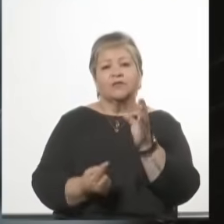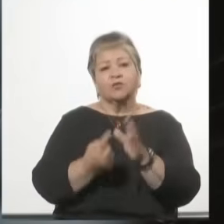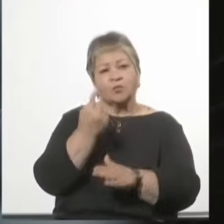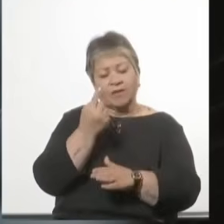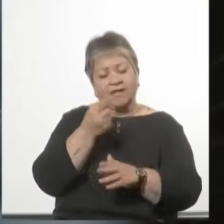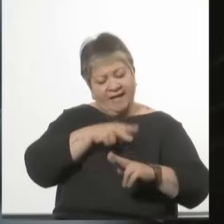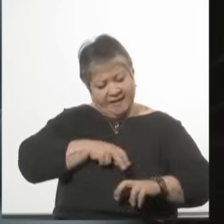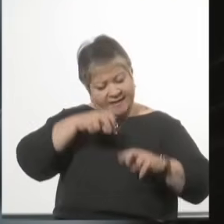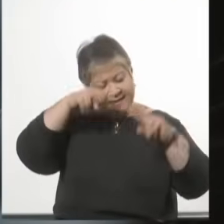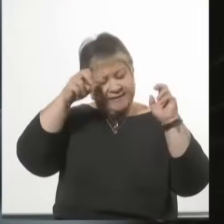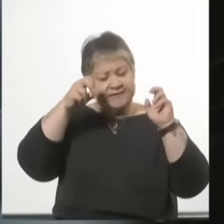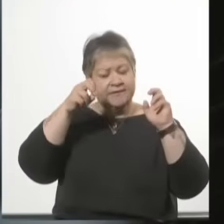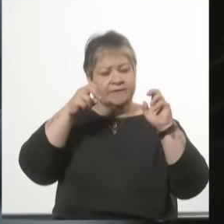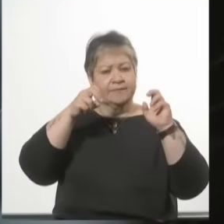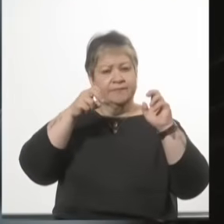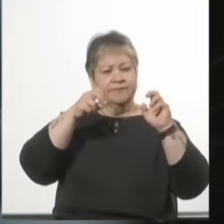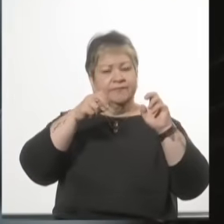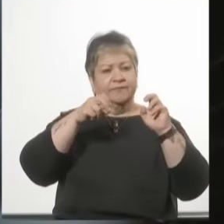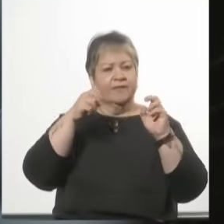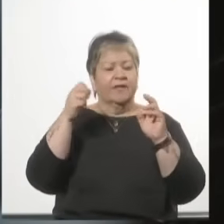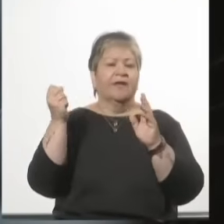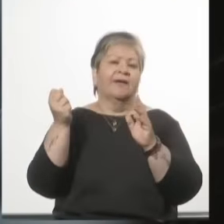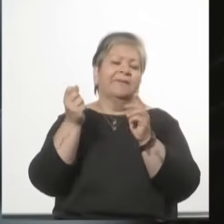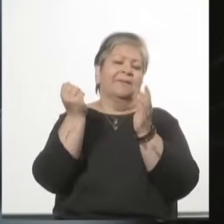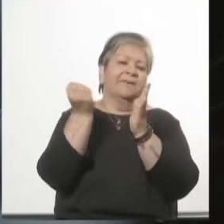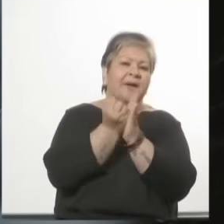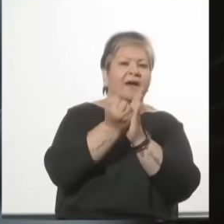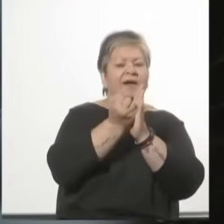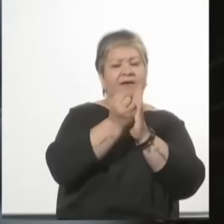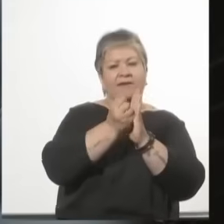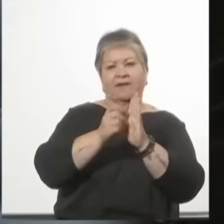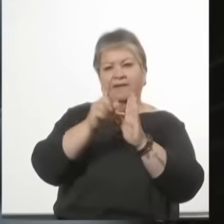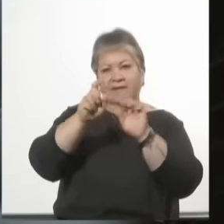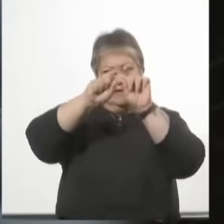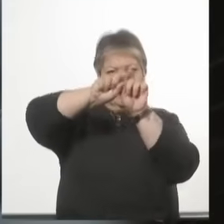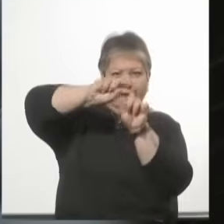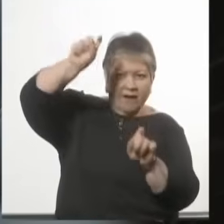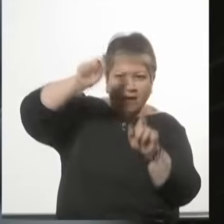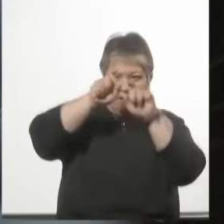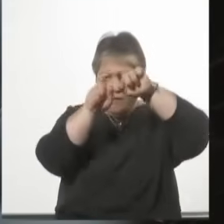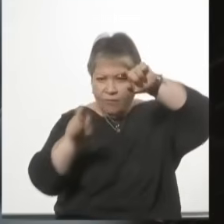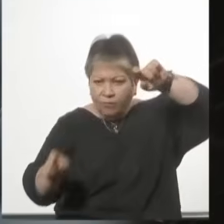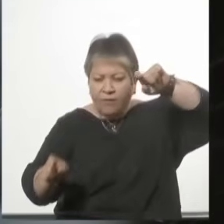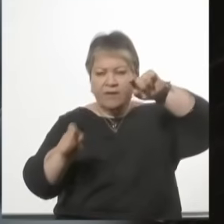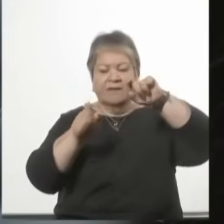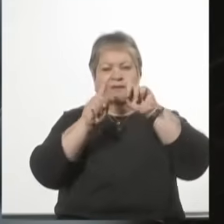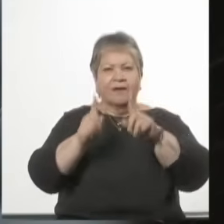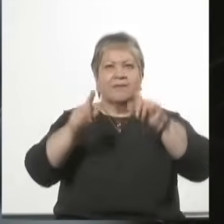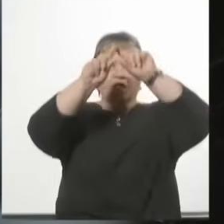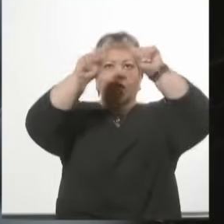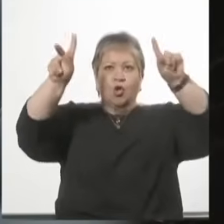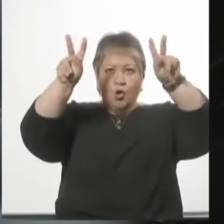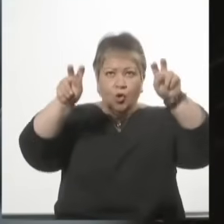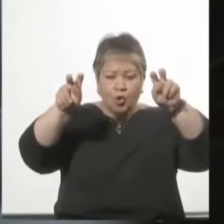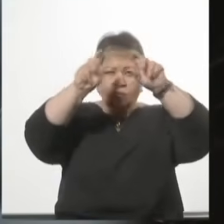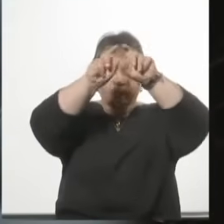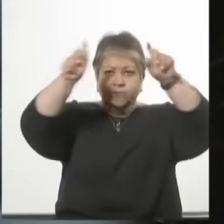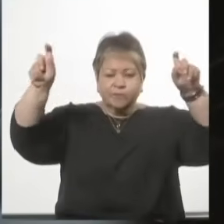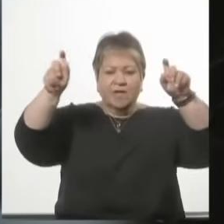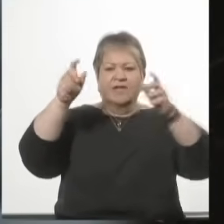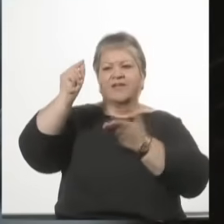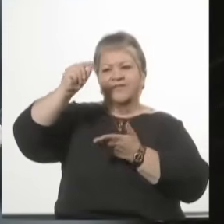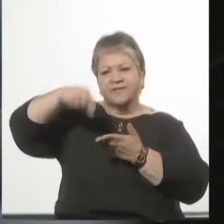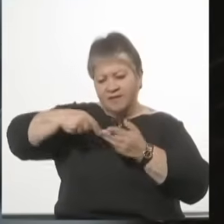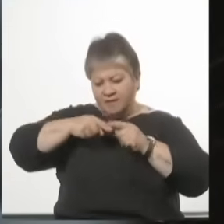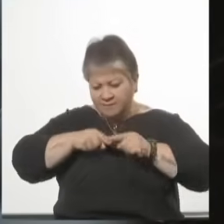los análisis de las marcas de agua, el logo que luce en el mismo, así como el cuerpo y firma del texto